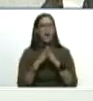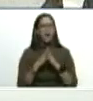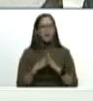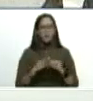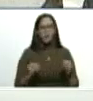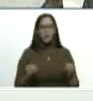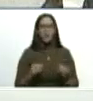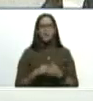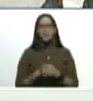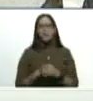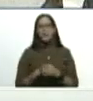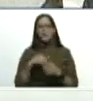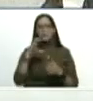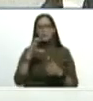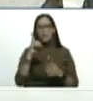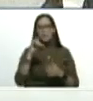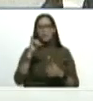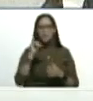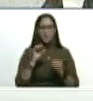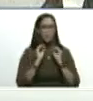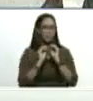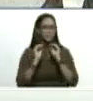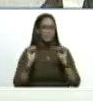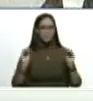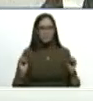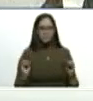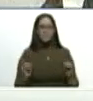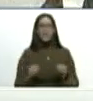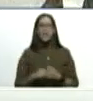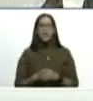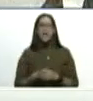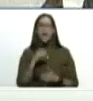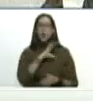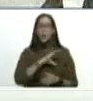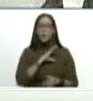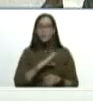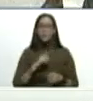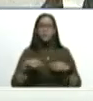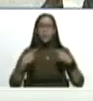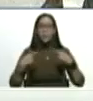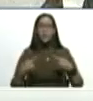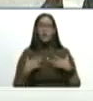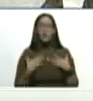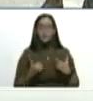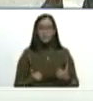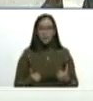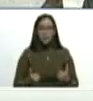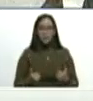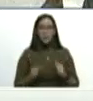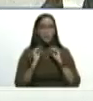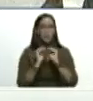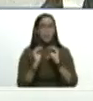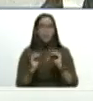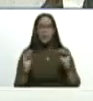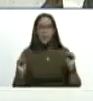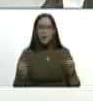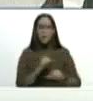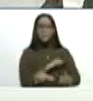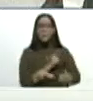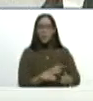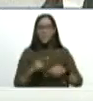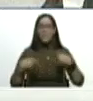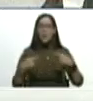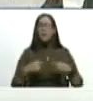ASIC, convocar a las ASIC, a los Comités Populares de Salud, convocarlo, el Poder Popular lo